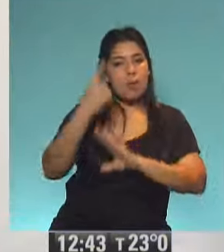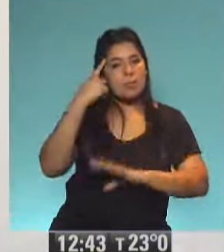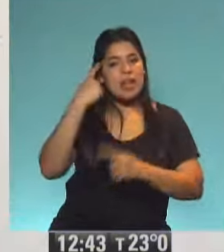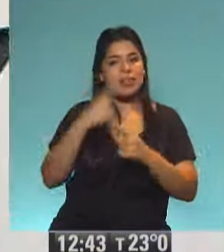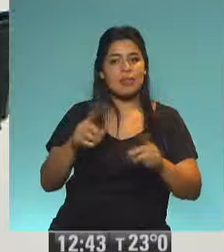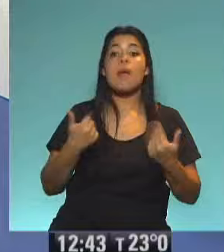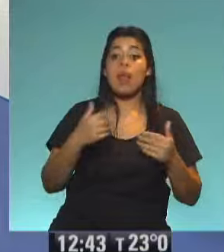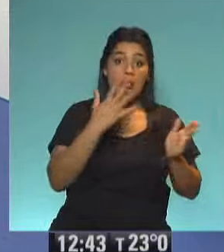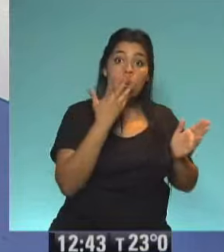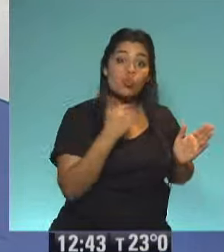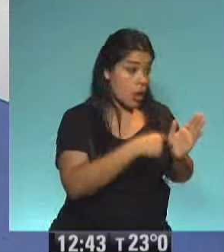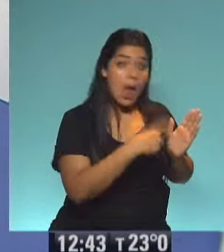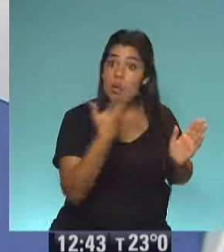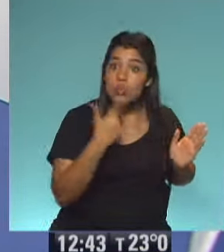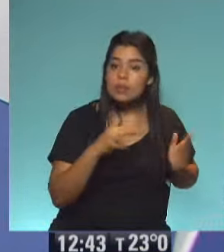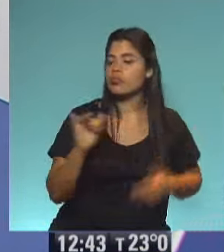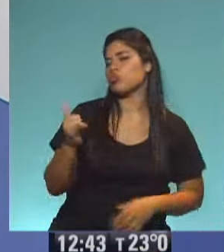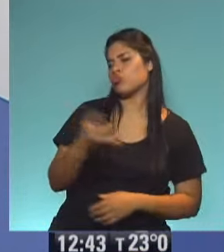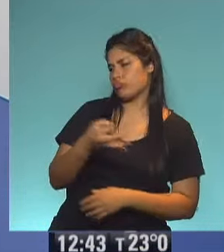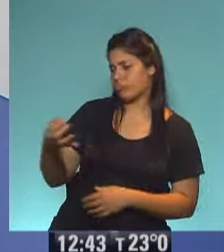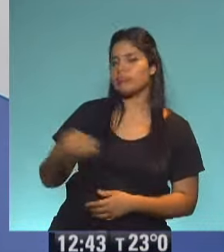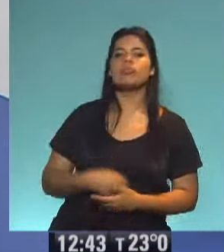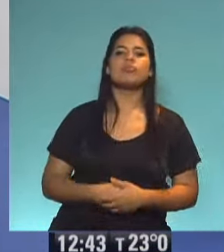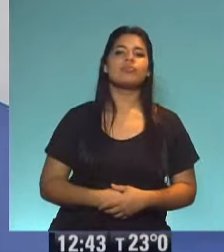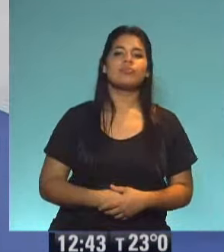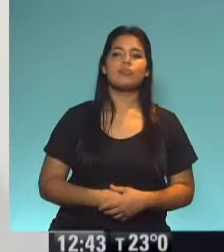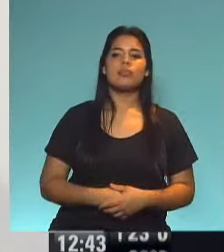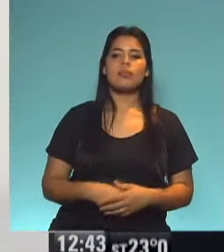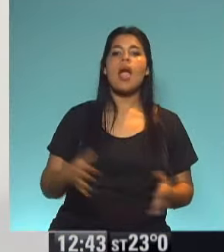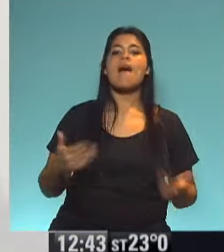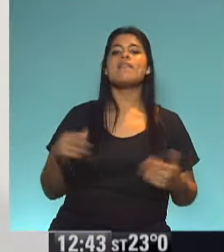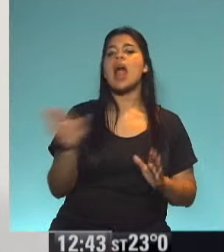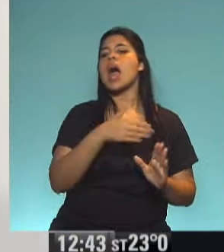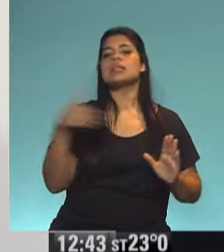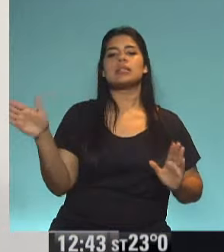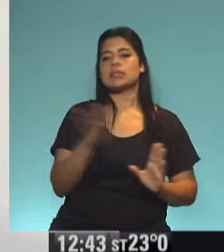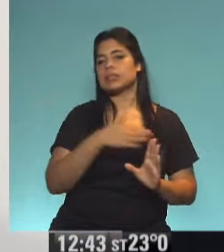Bien. Me encanta. Dale nomás. Después podemos hacer un lindo sol.